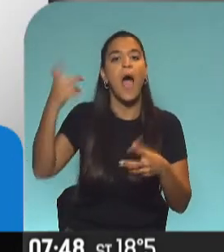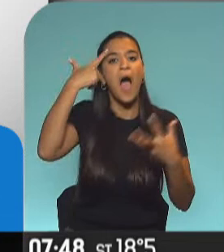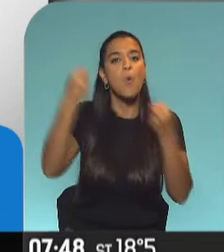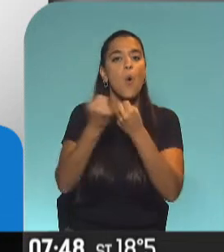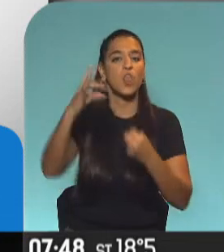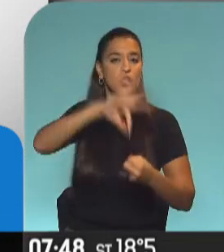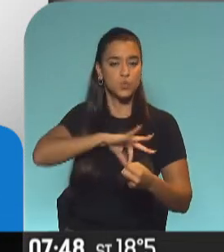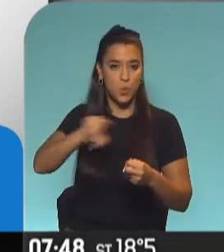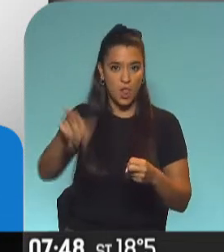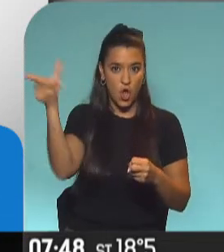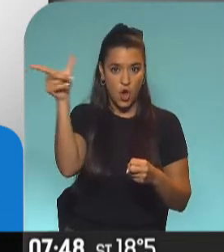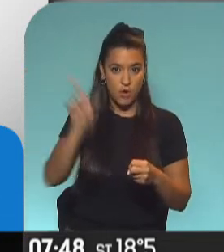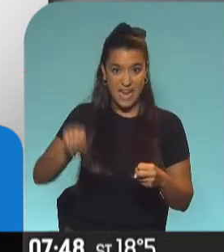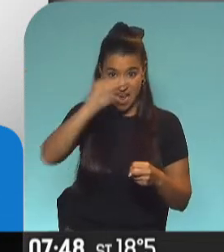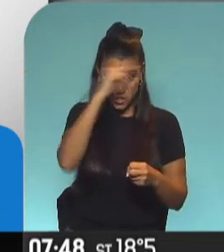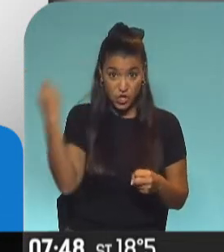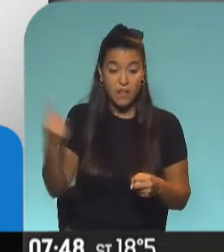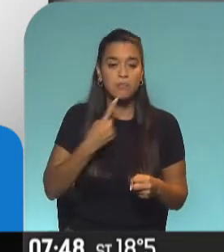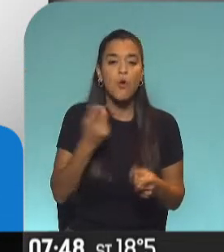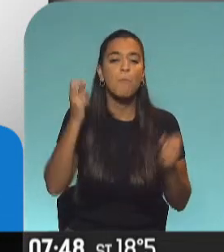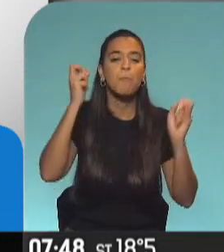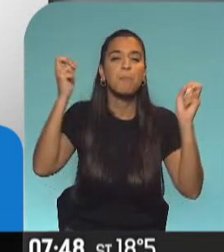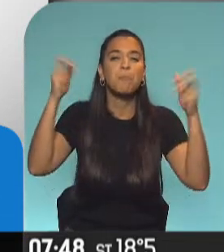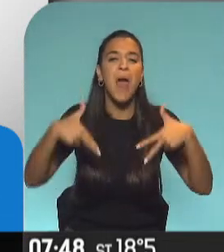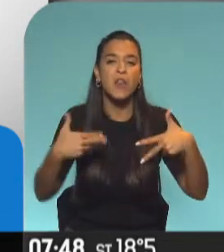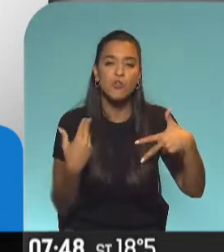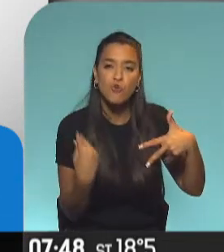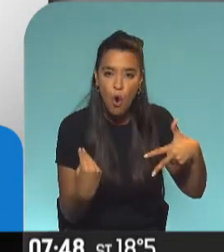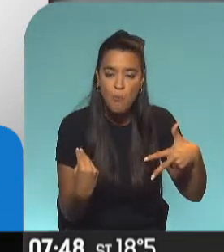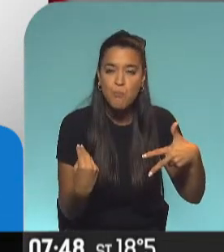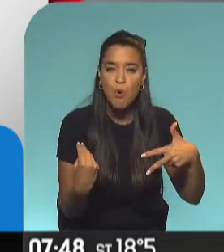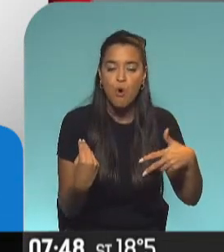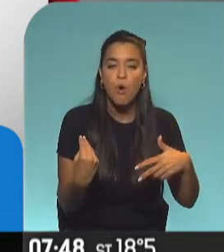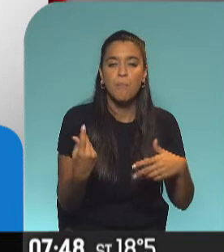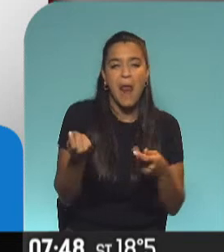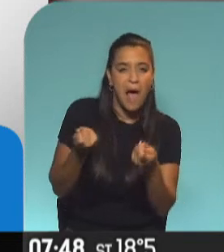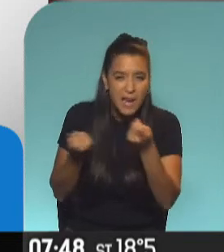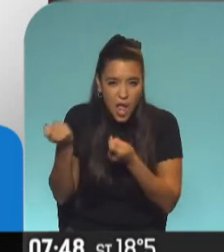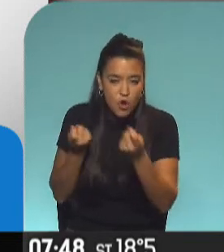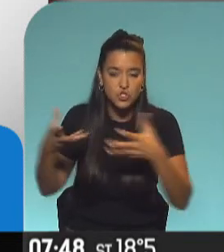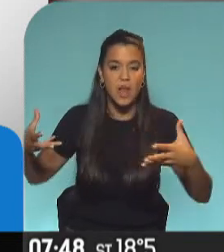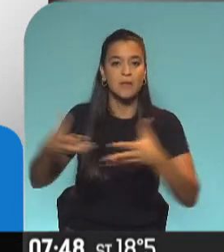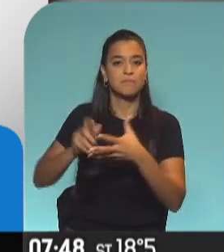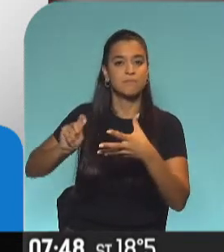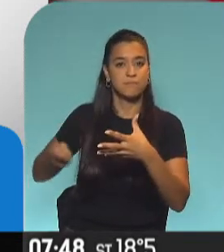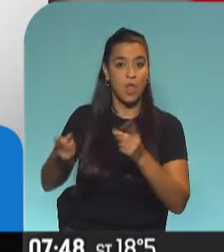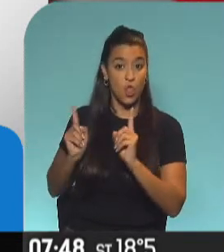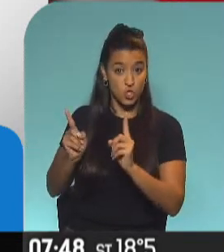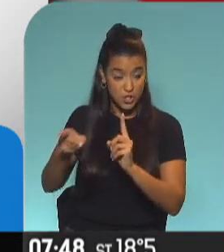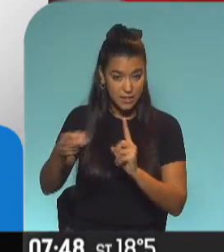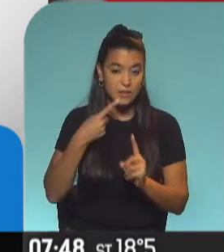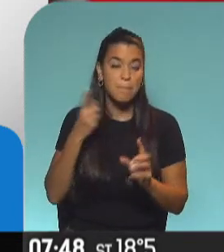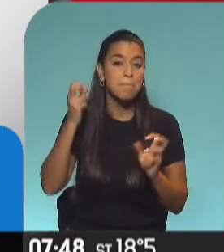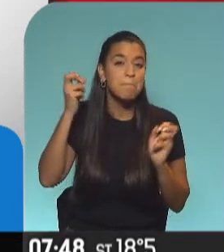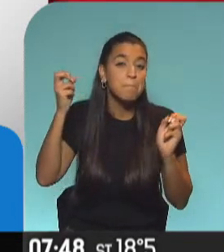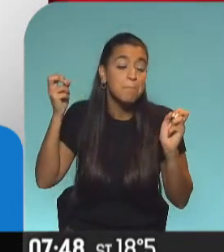docentes a nivel nacional y expuso la estrategia que utilizaba para negociar con los gremios docentes. Una estrategia